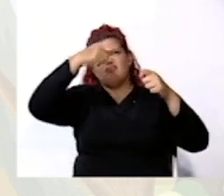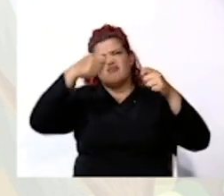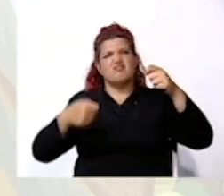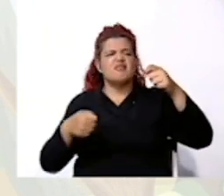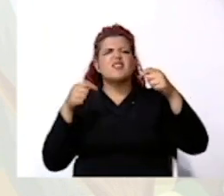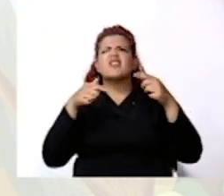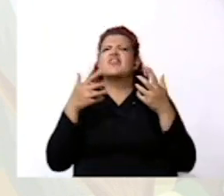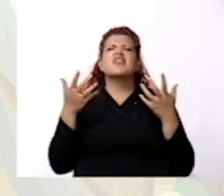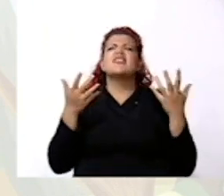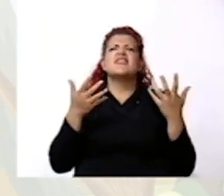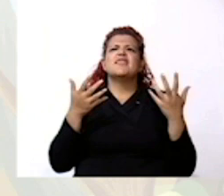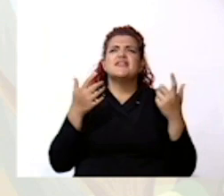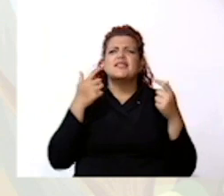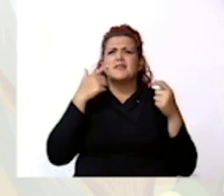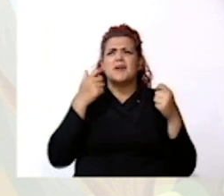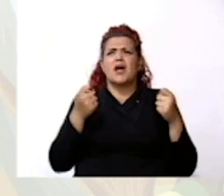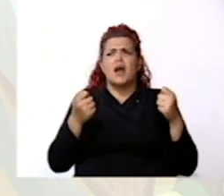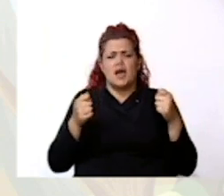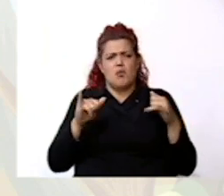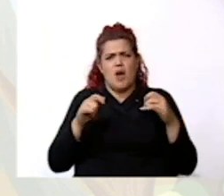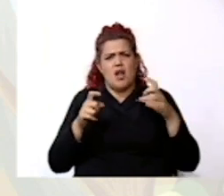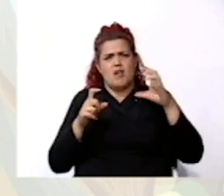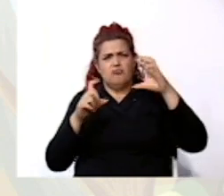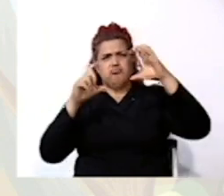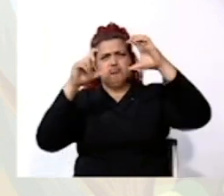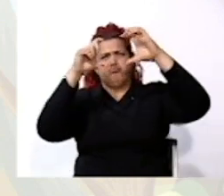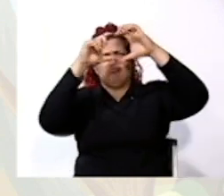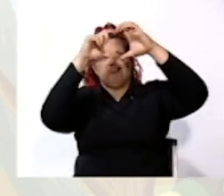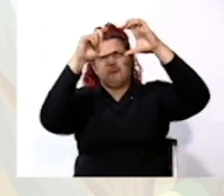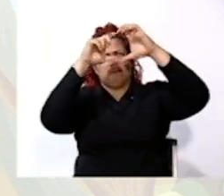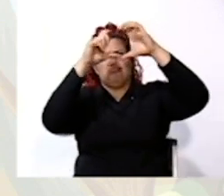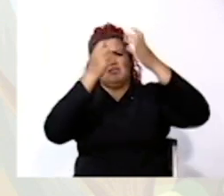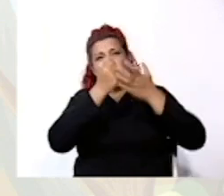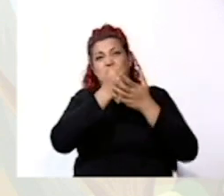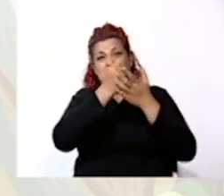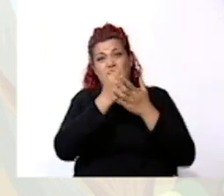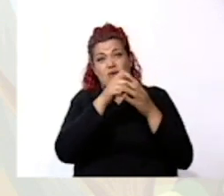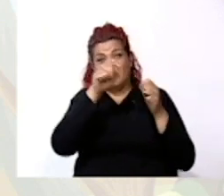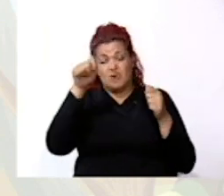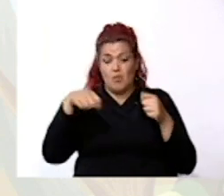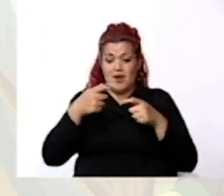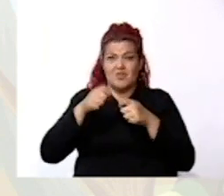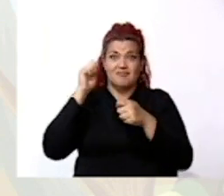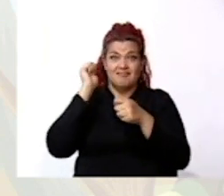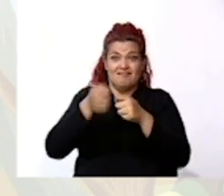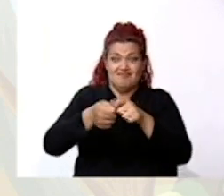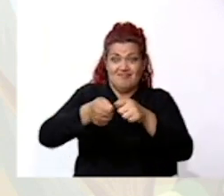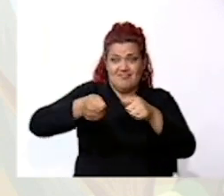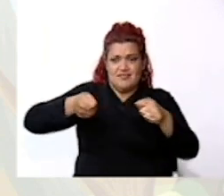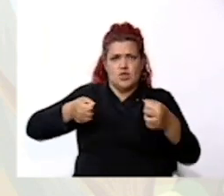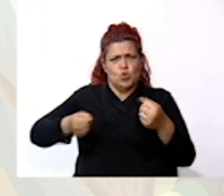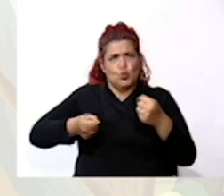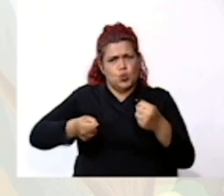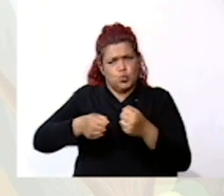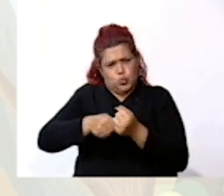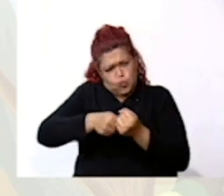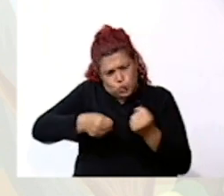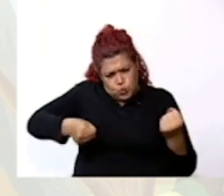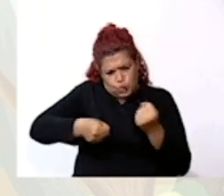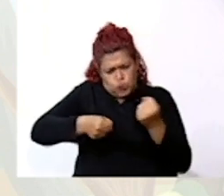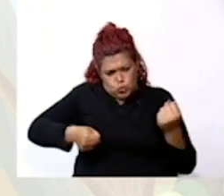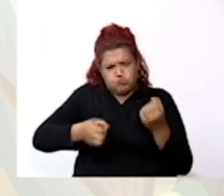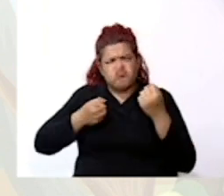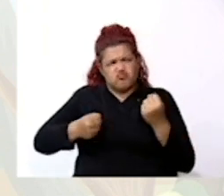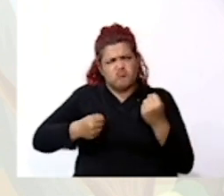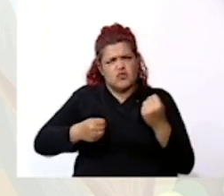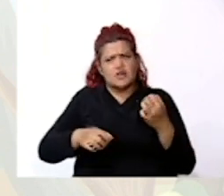mecanismo también que tiene como un eje en donde, con una ayuda de una cuerda fuerte, nos ayuda